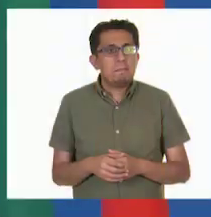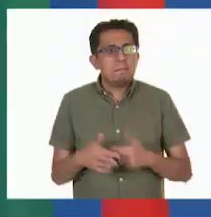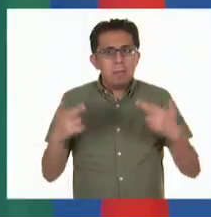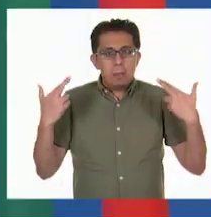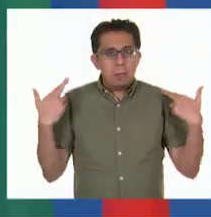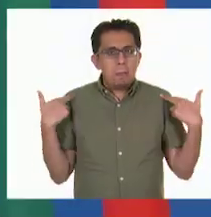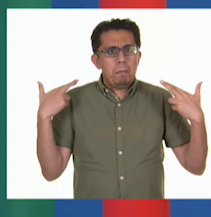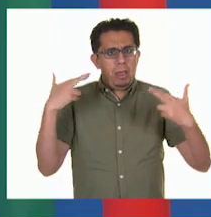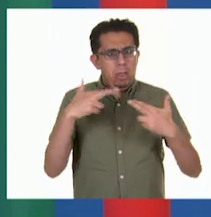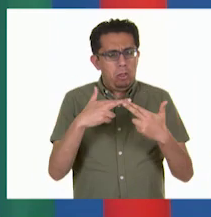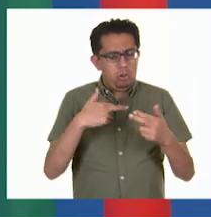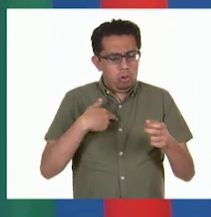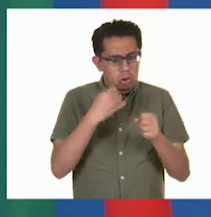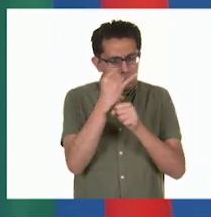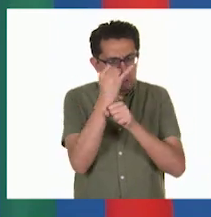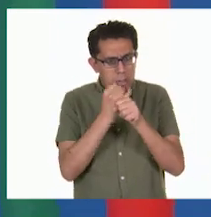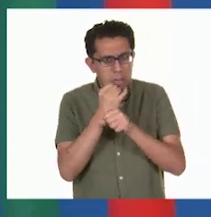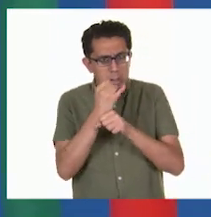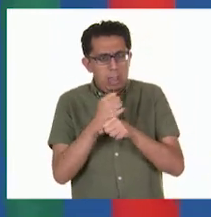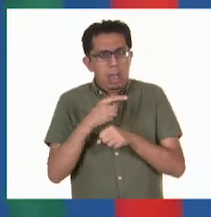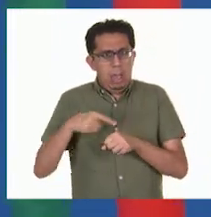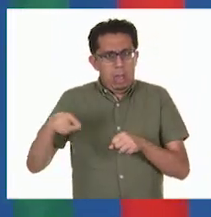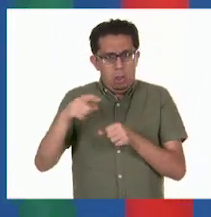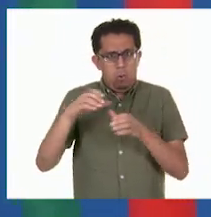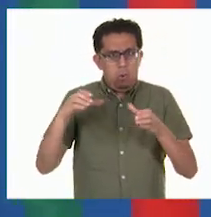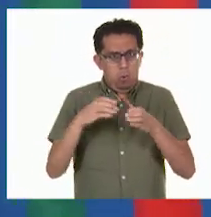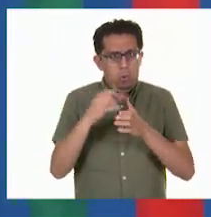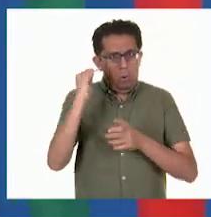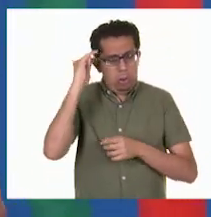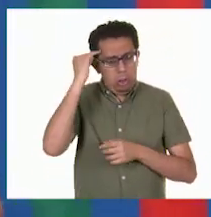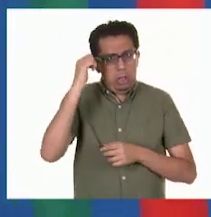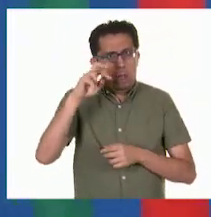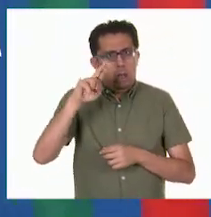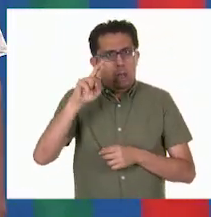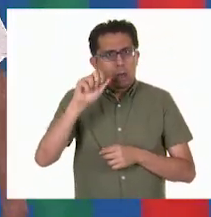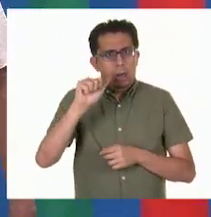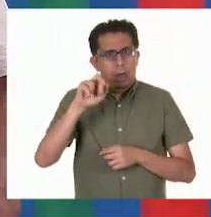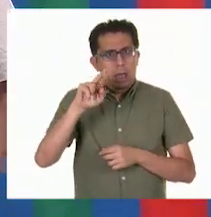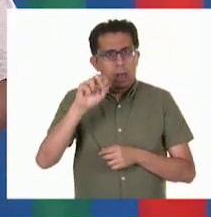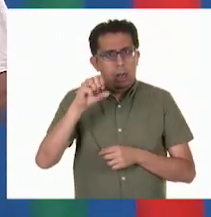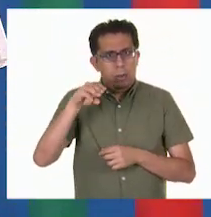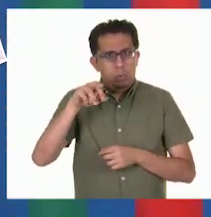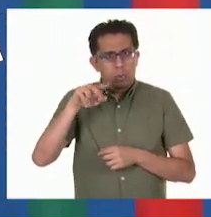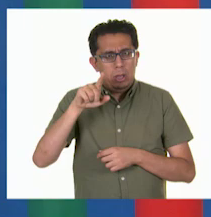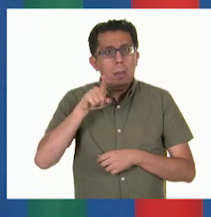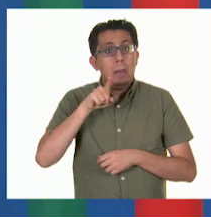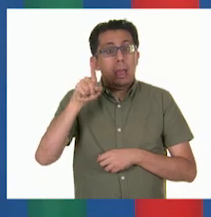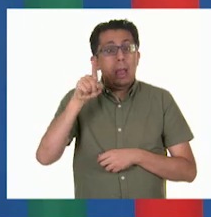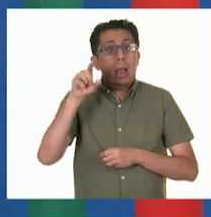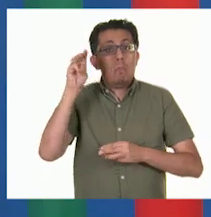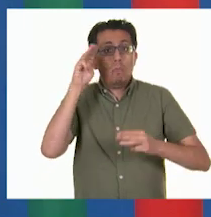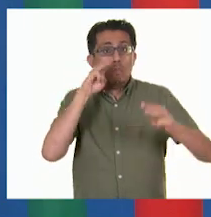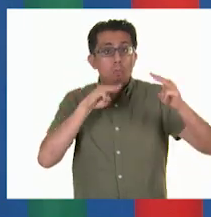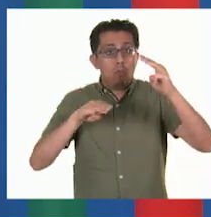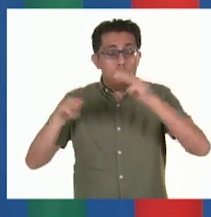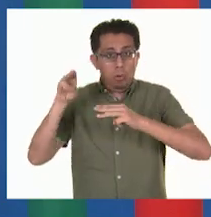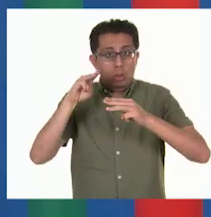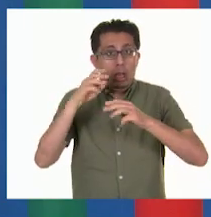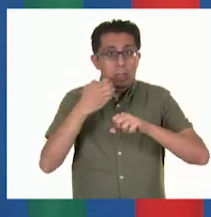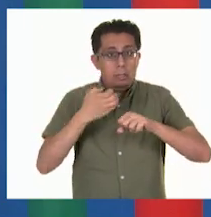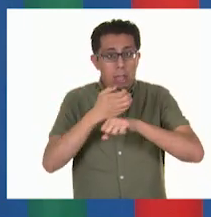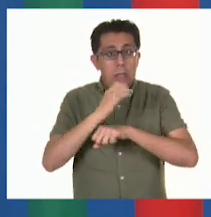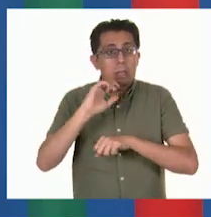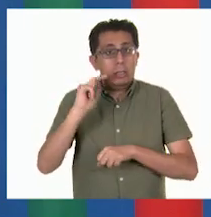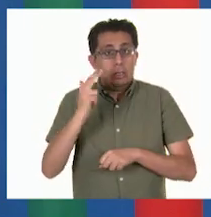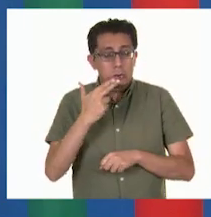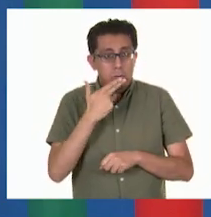Maestro, investigué que la mayor parte de los rarámuris viven en la Sierra Tarahumara, ubicada en el noroeste de México, en el estado de Chihuahua, aunque